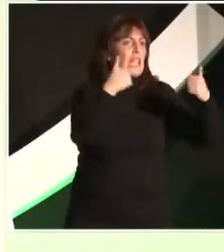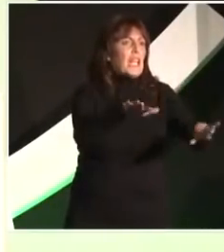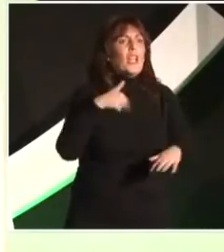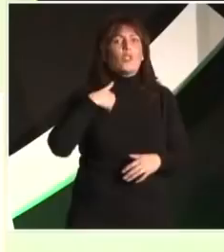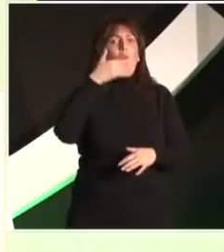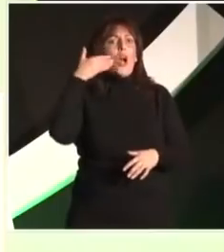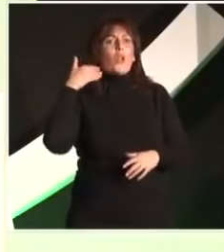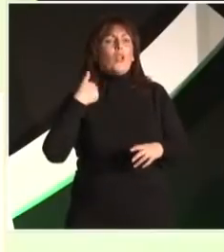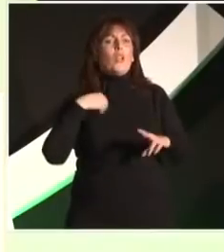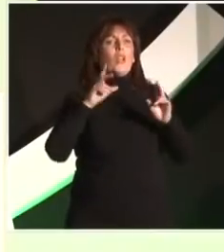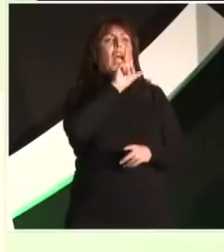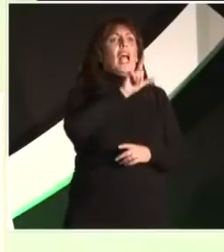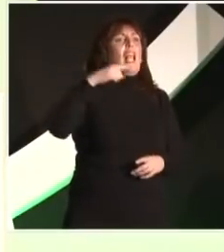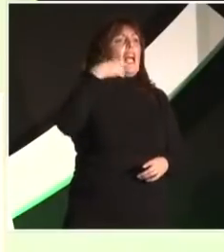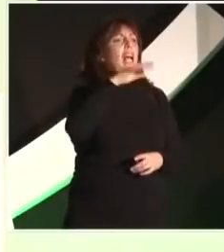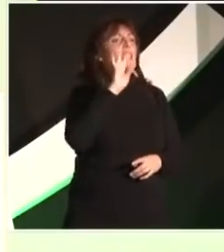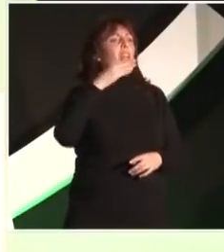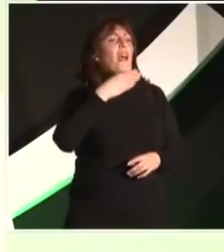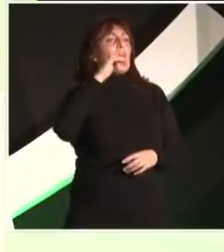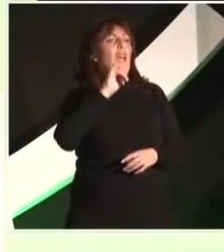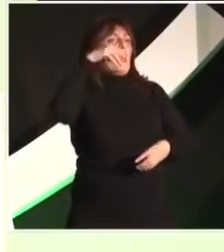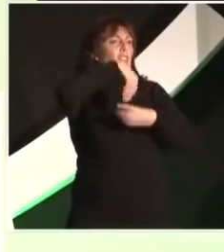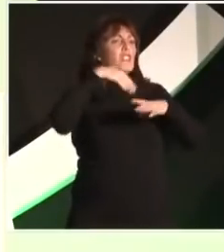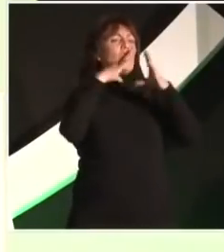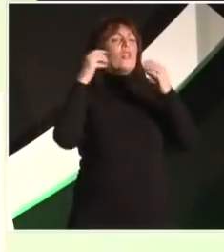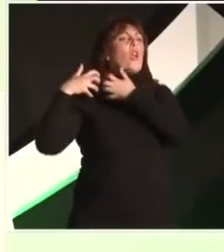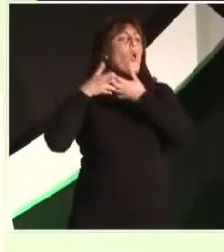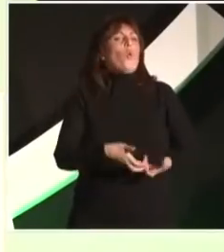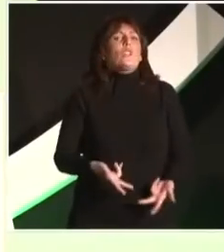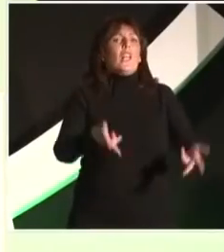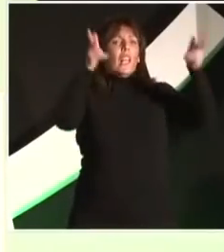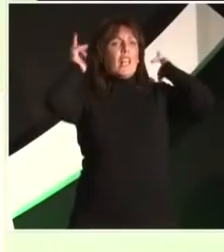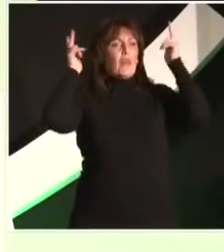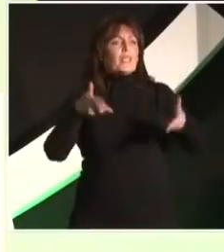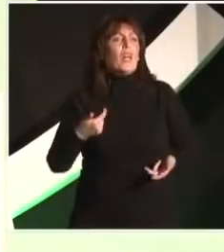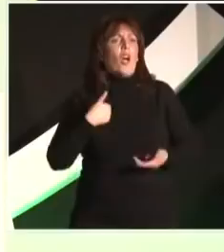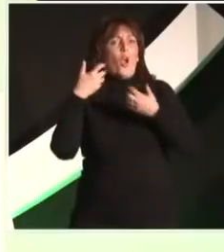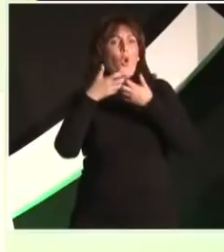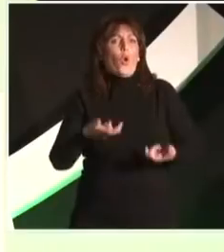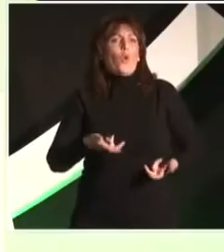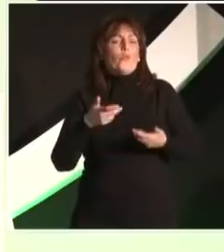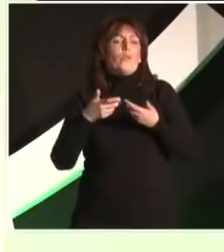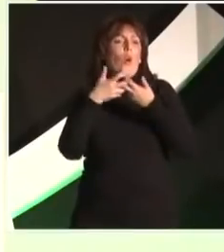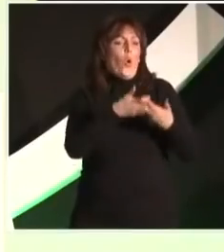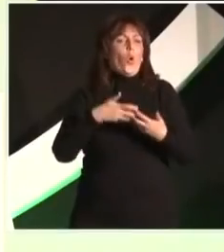del movimiento LGTBI de Andalucía, que lucha por las libertades, que lucha por la libertad de ser y